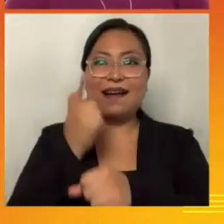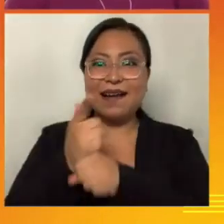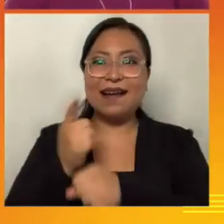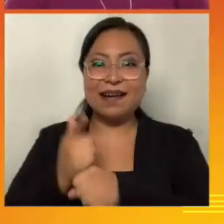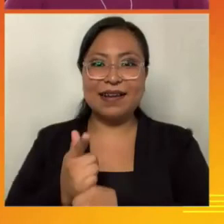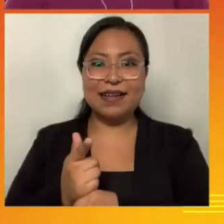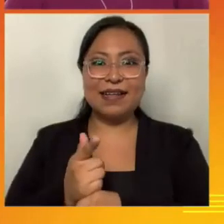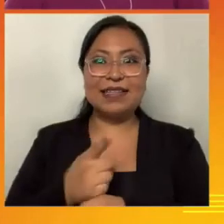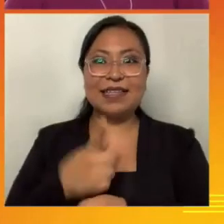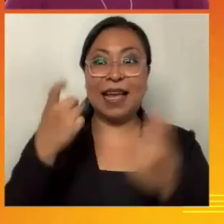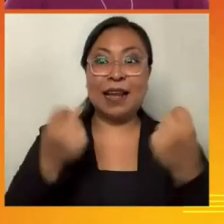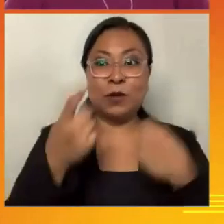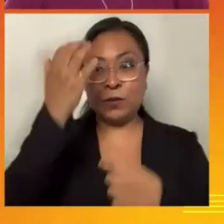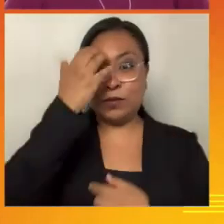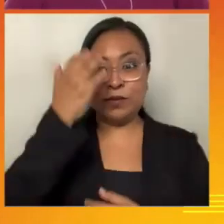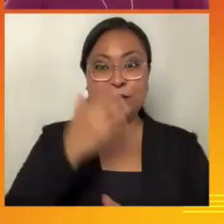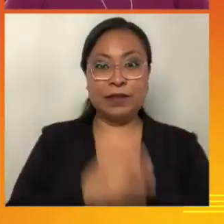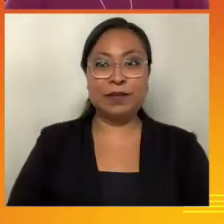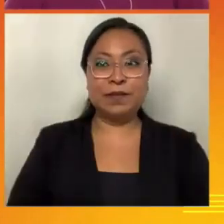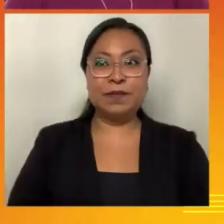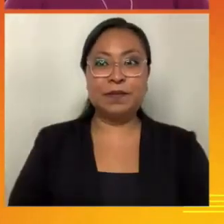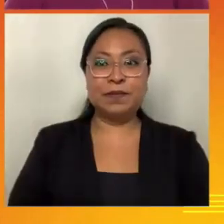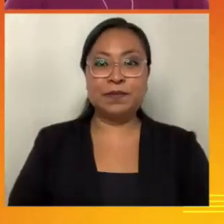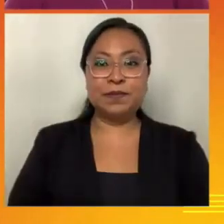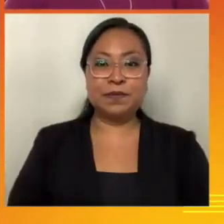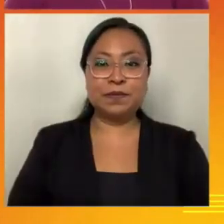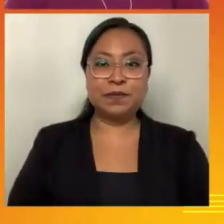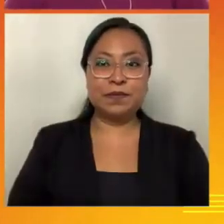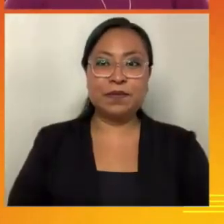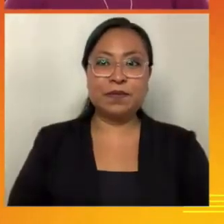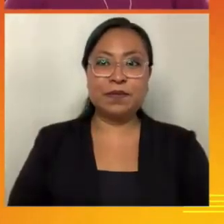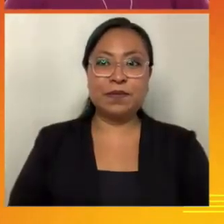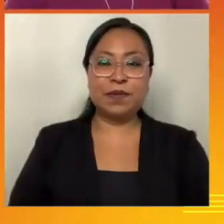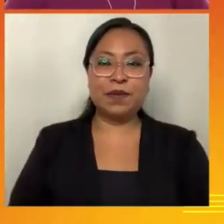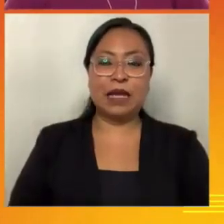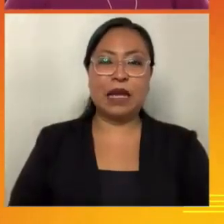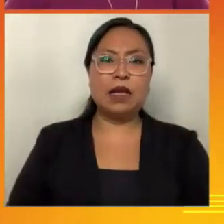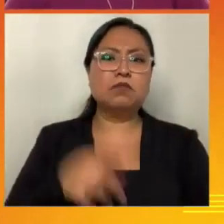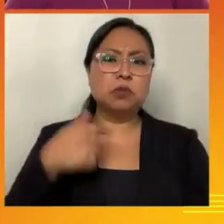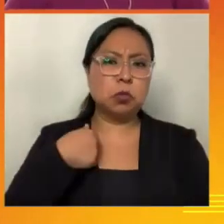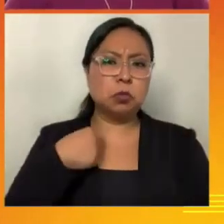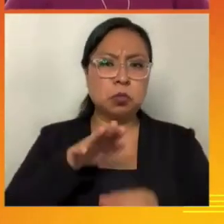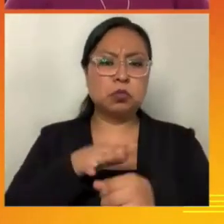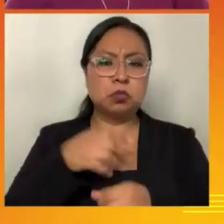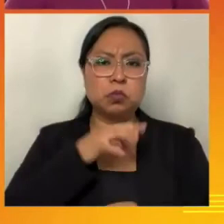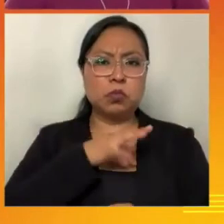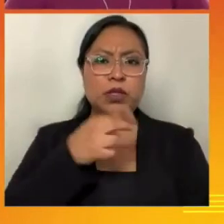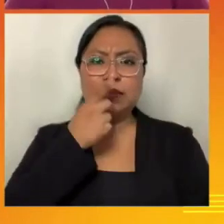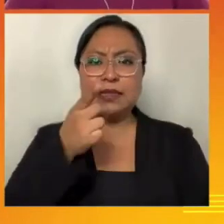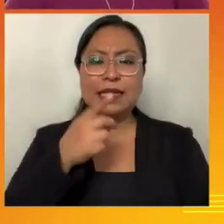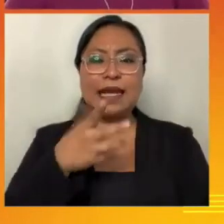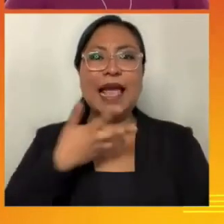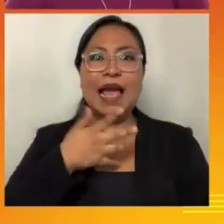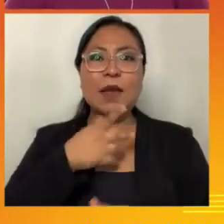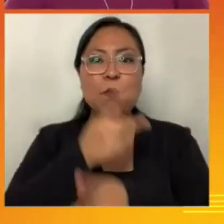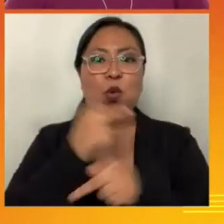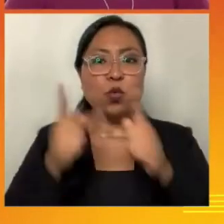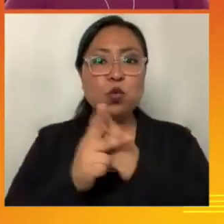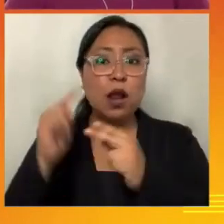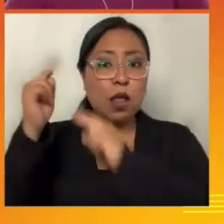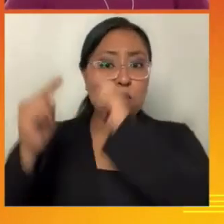ellos. Quienes les puedo mencionar que sí tienen productos en la nube totalmente gratuitos